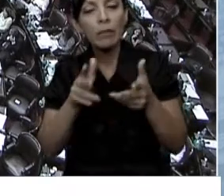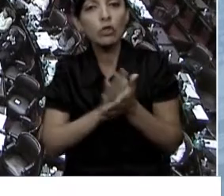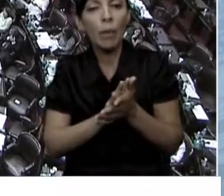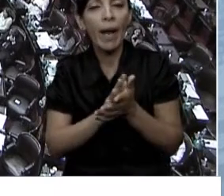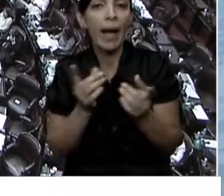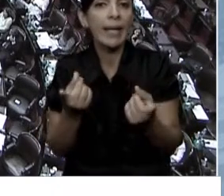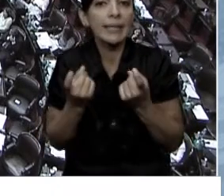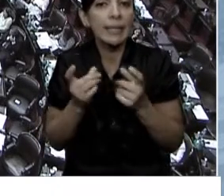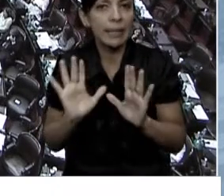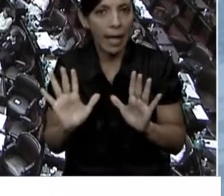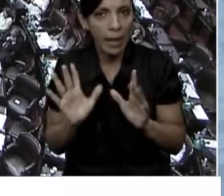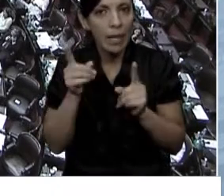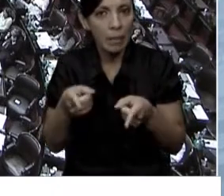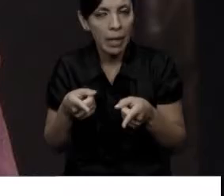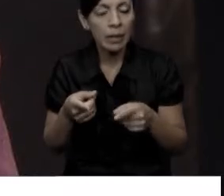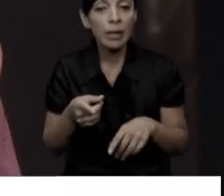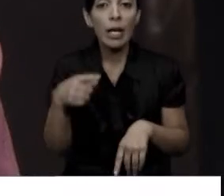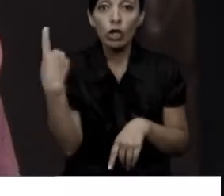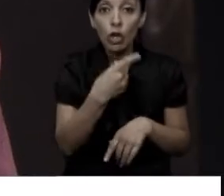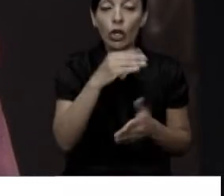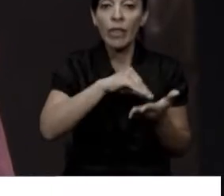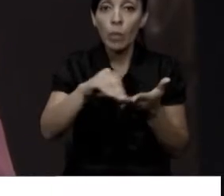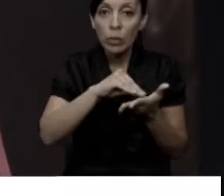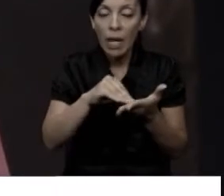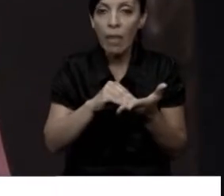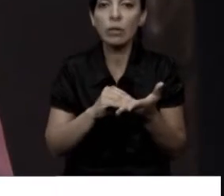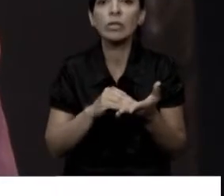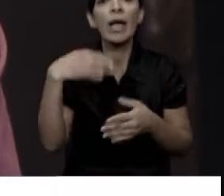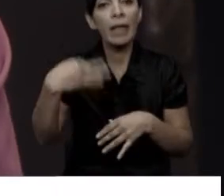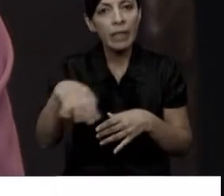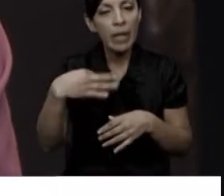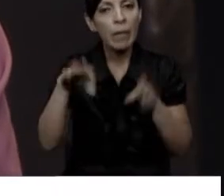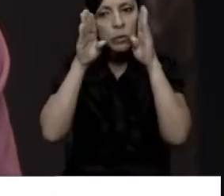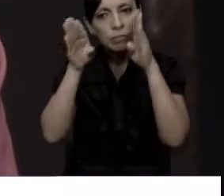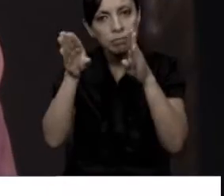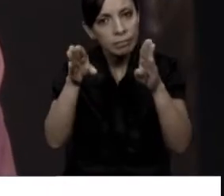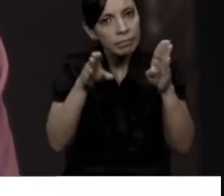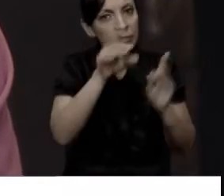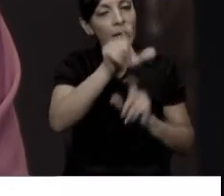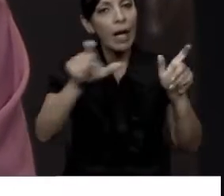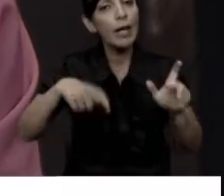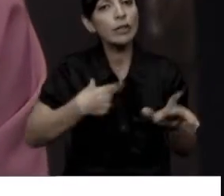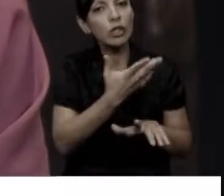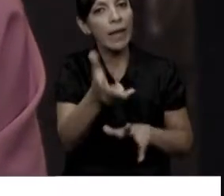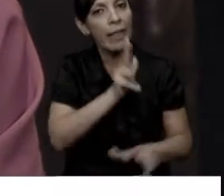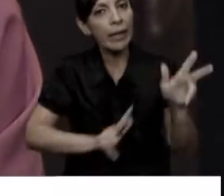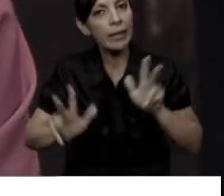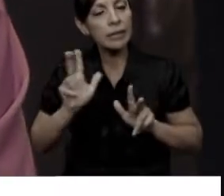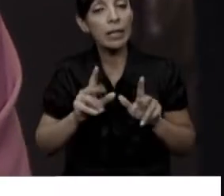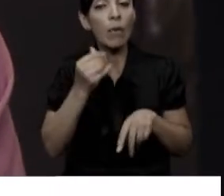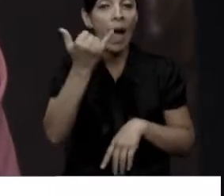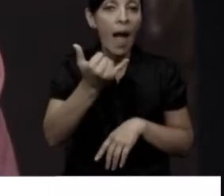necesidad. Y sinceramente, como diputados de la Nación, también tenemos que hacer caso a lo que la sociedad nos está diciendo, cuando hay